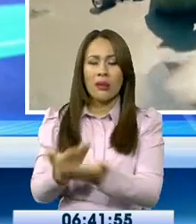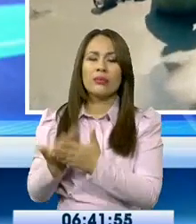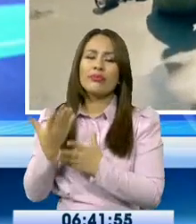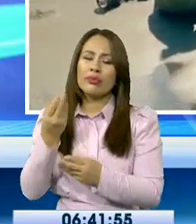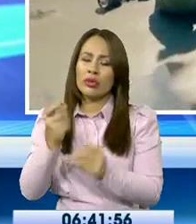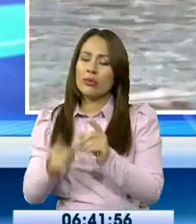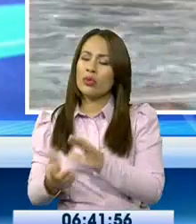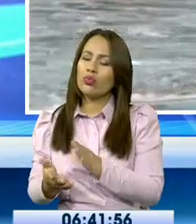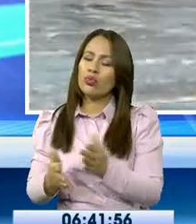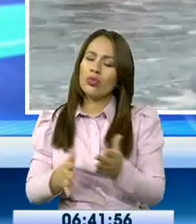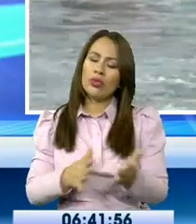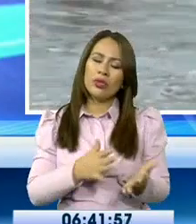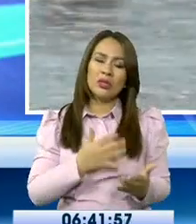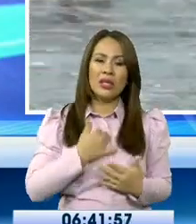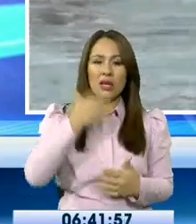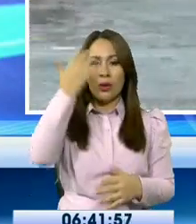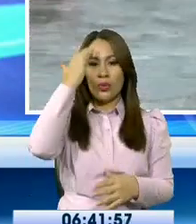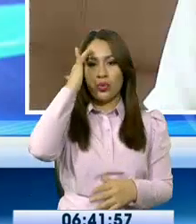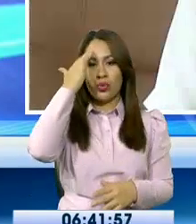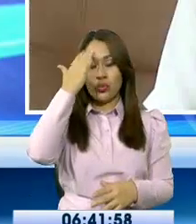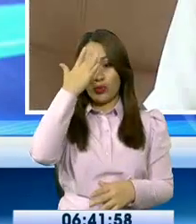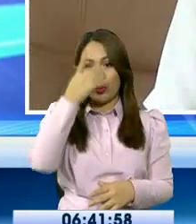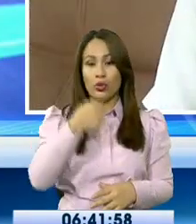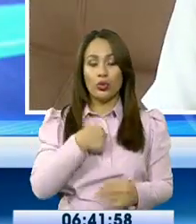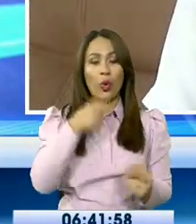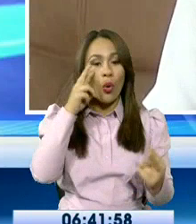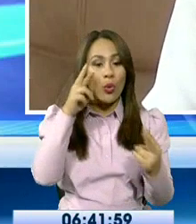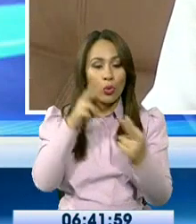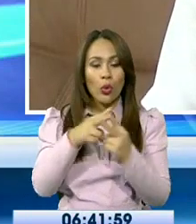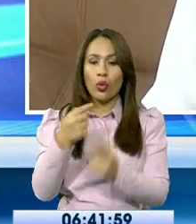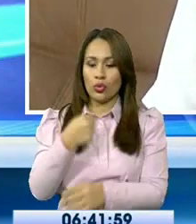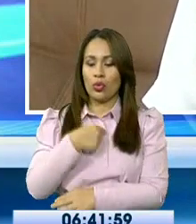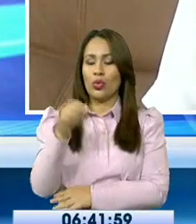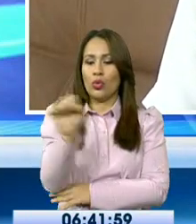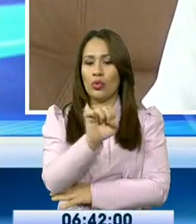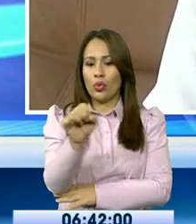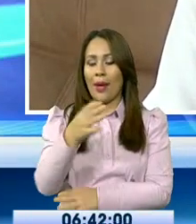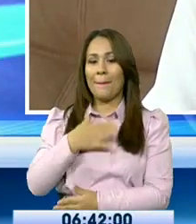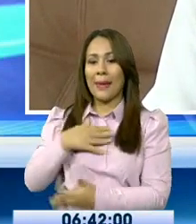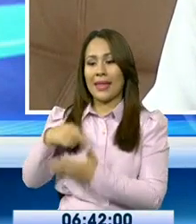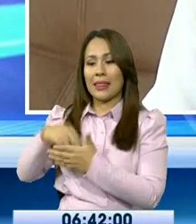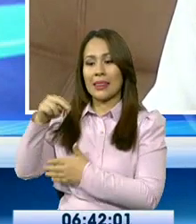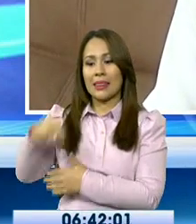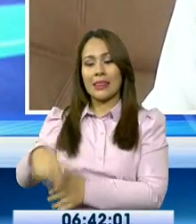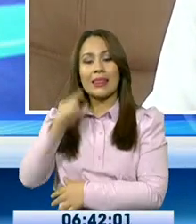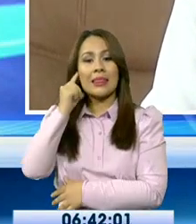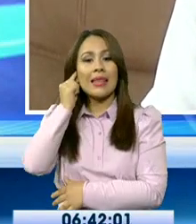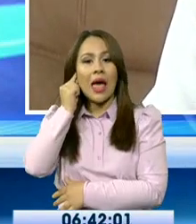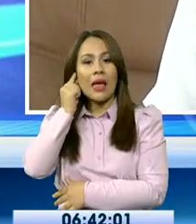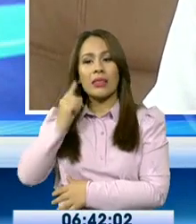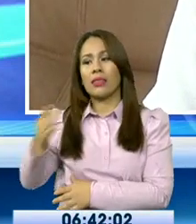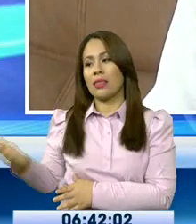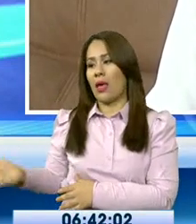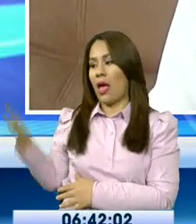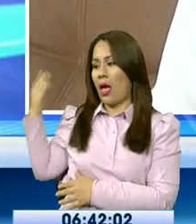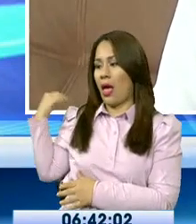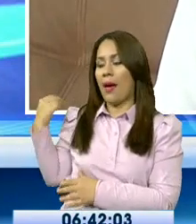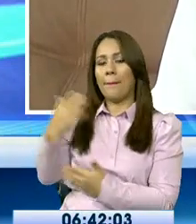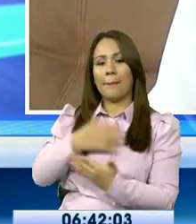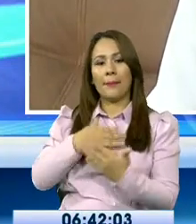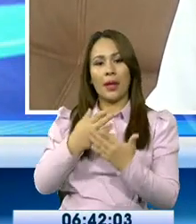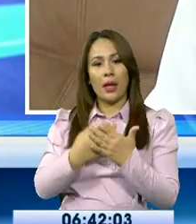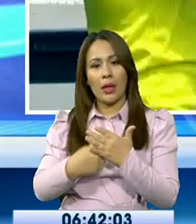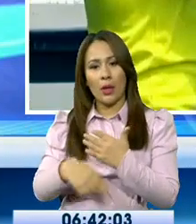hoy, por Dios, me desespera. ¿Sabes por qué? Porque yo conduzco. Y a veces voy con mis nietas, mis hijos, o uno de mis hijos, o mis nueras, mis nietas,